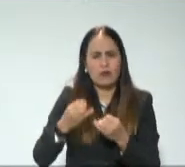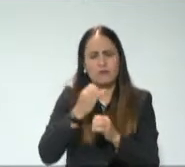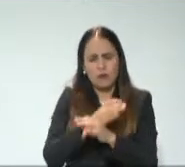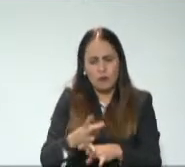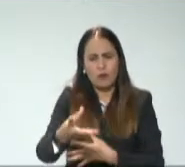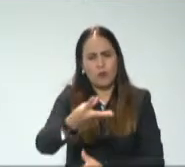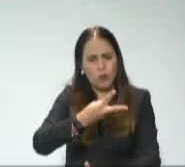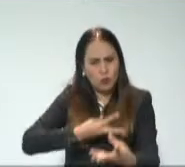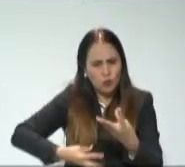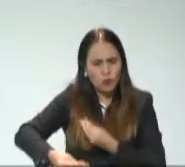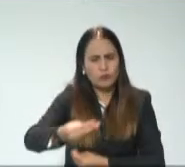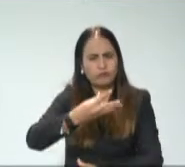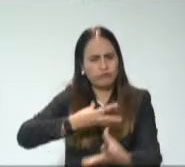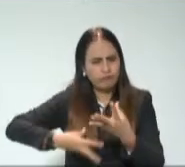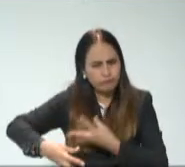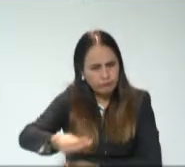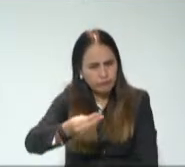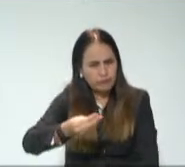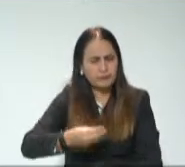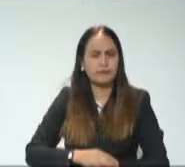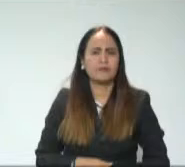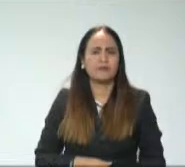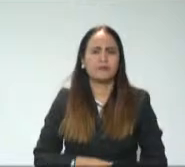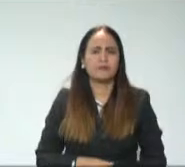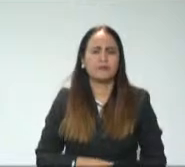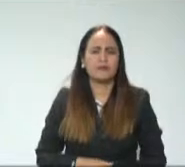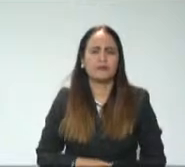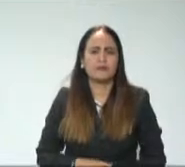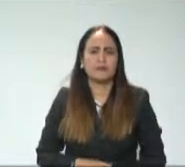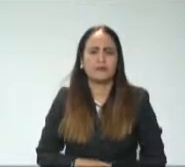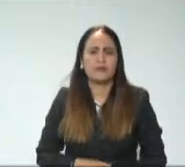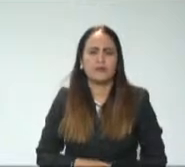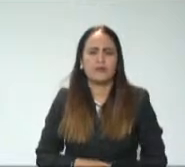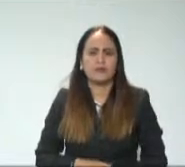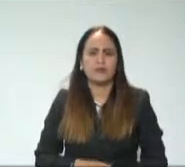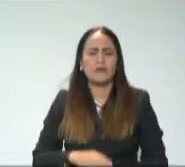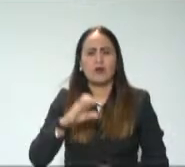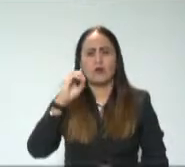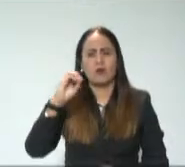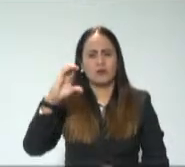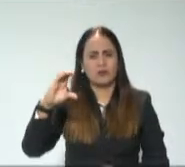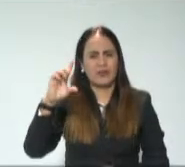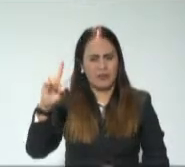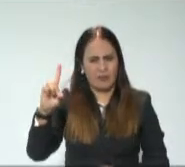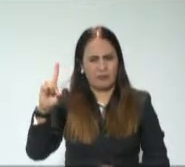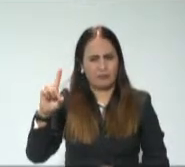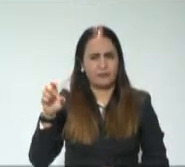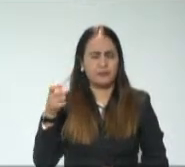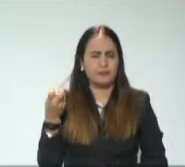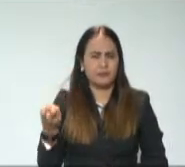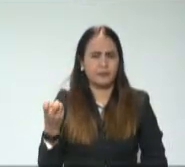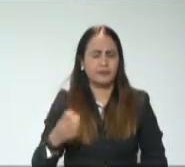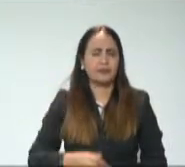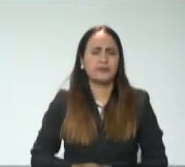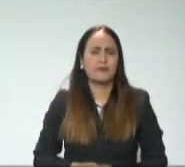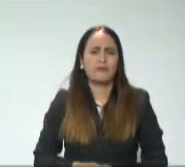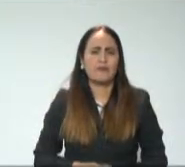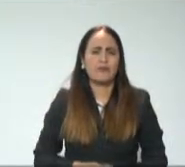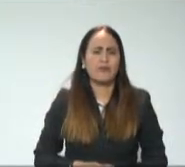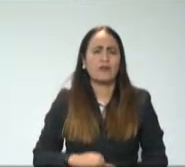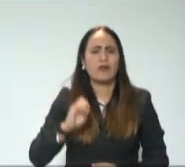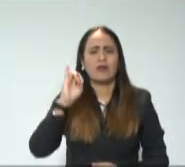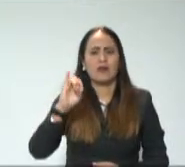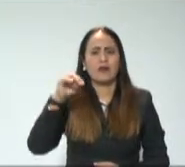retroalimentación Y entonces eh tal como lo observa la ocde no en el índice